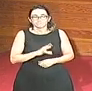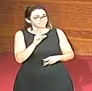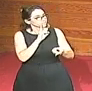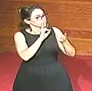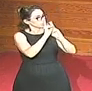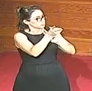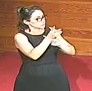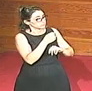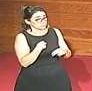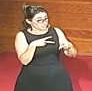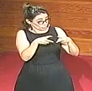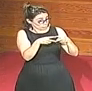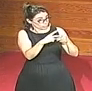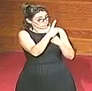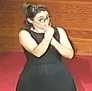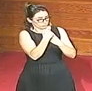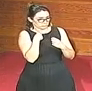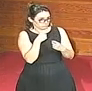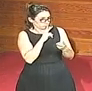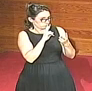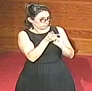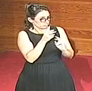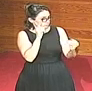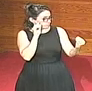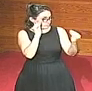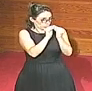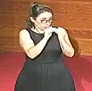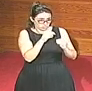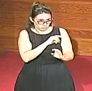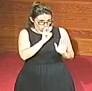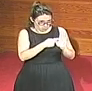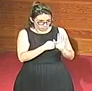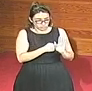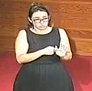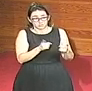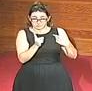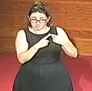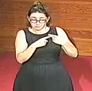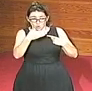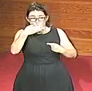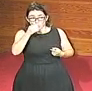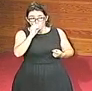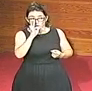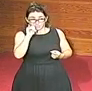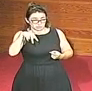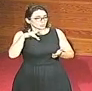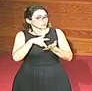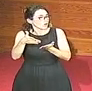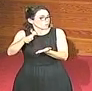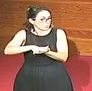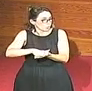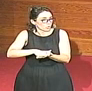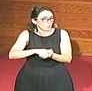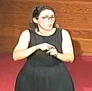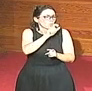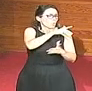a dar la razón en las dos cosas. Pienso exactamente igual que tú. Respecto a Botín, vamos, cuando falleció se hicieron odas,